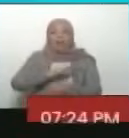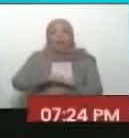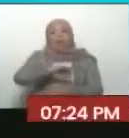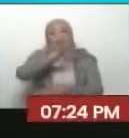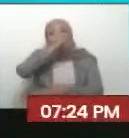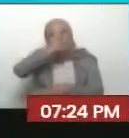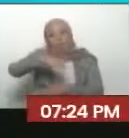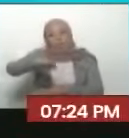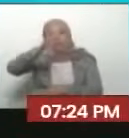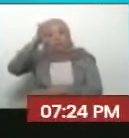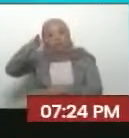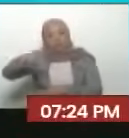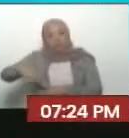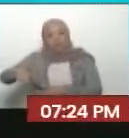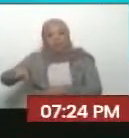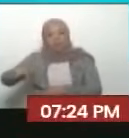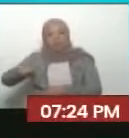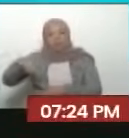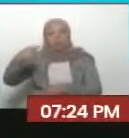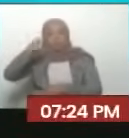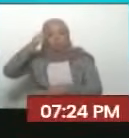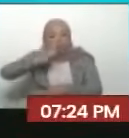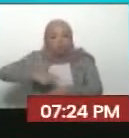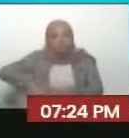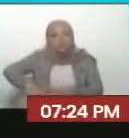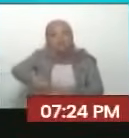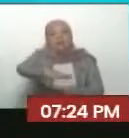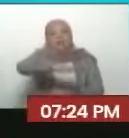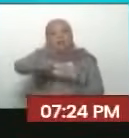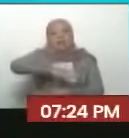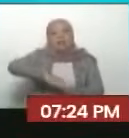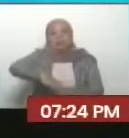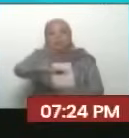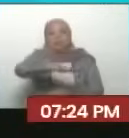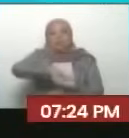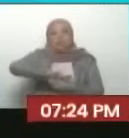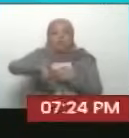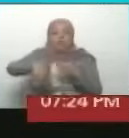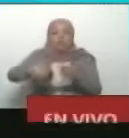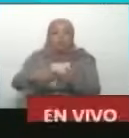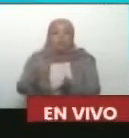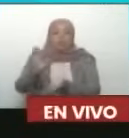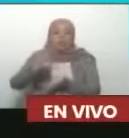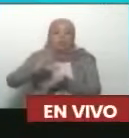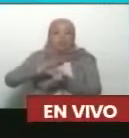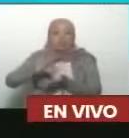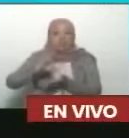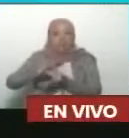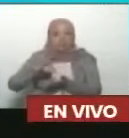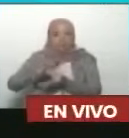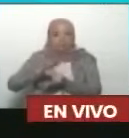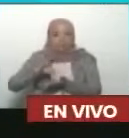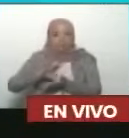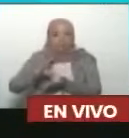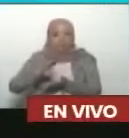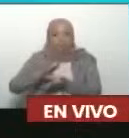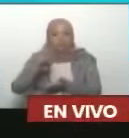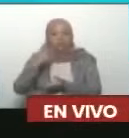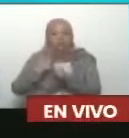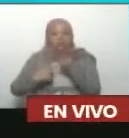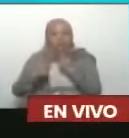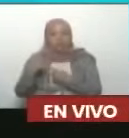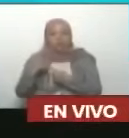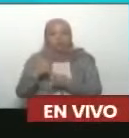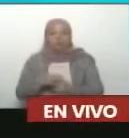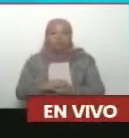montañas, los llanos, todas nuestras ciudades tienen su cosa, su